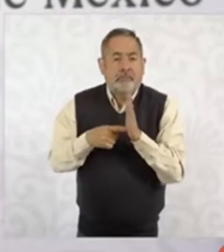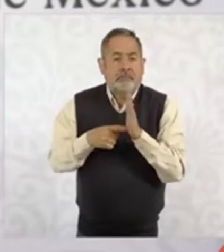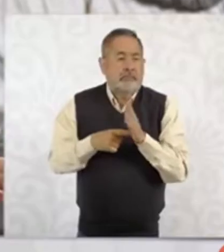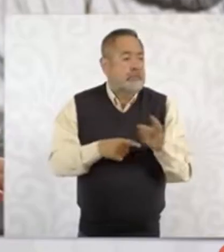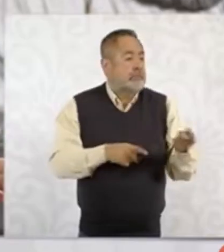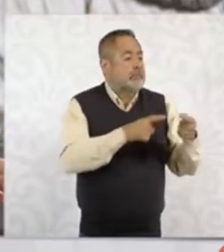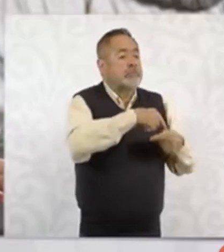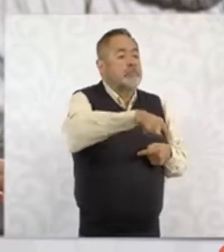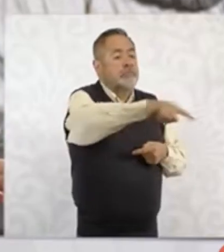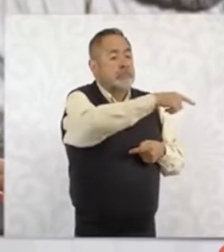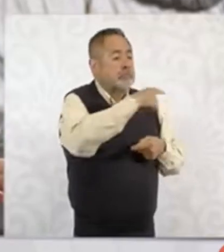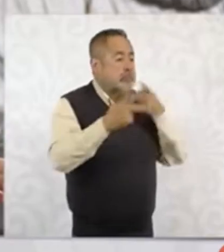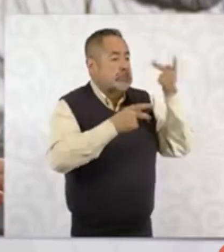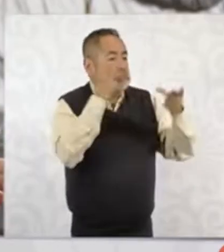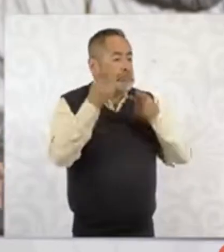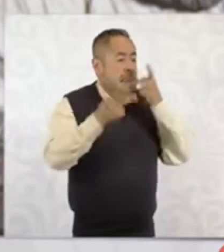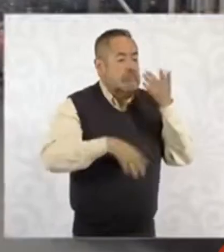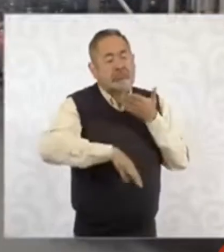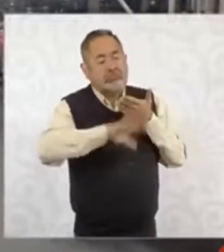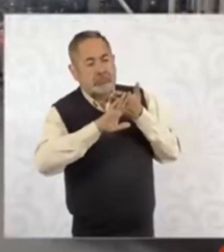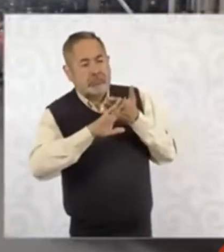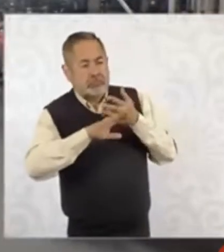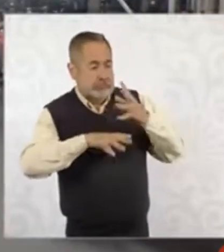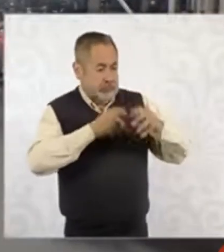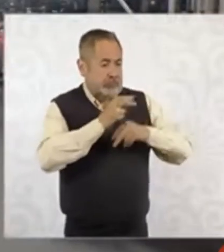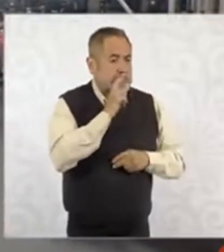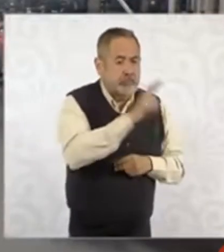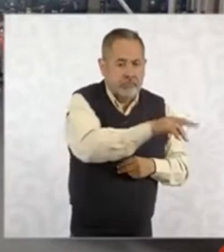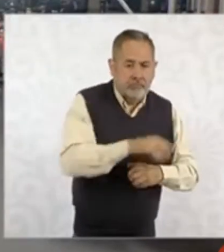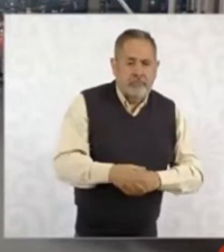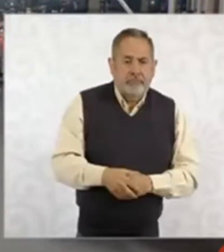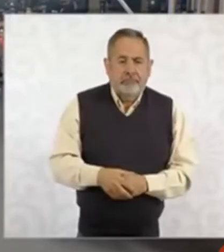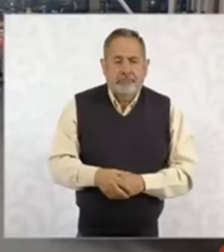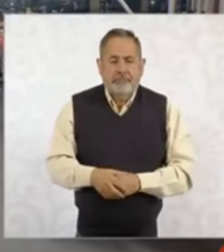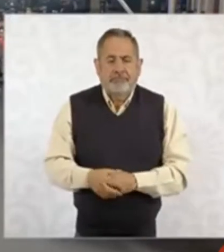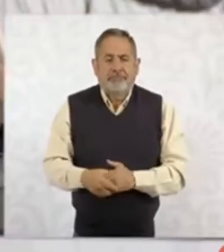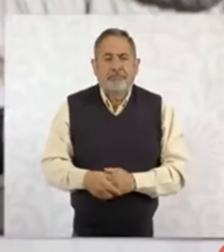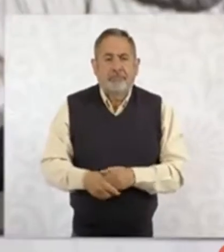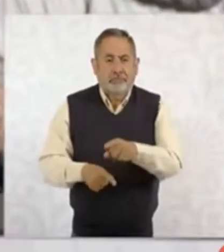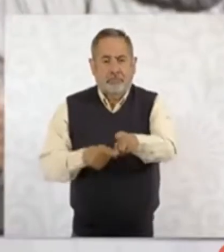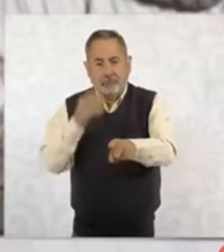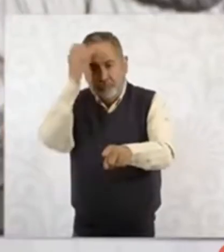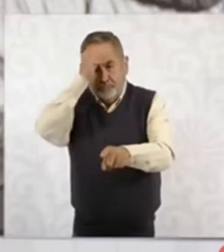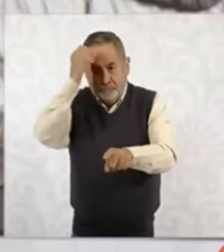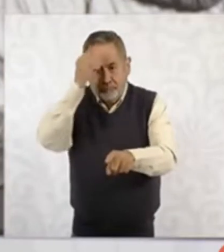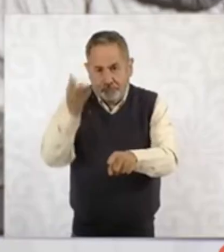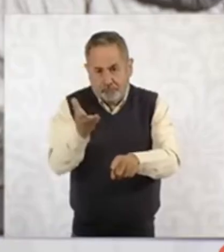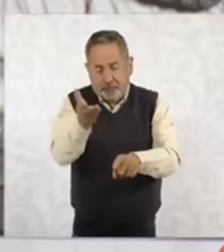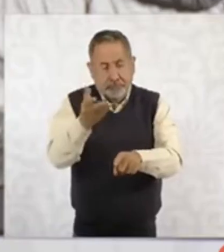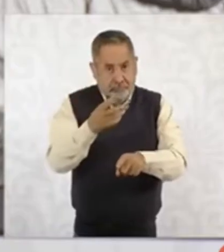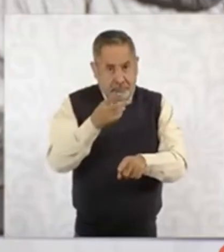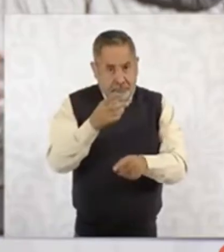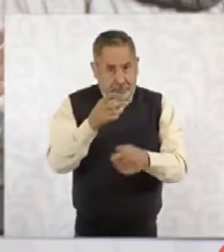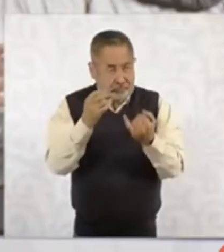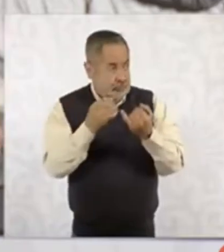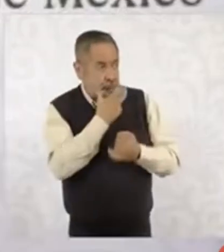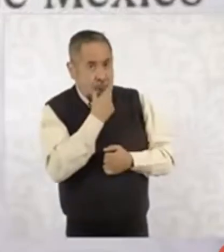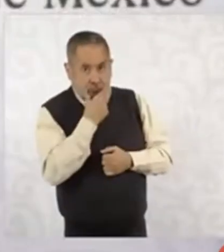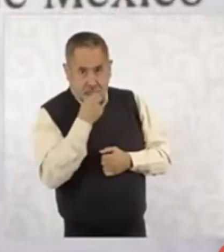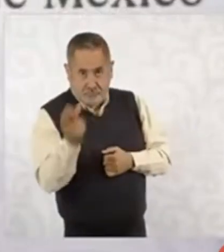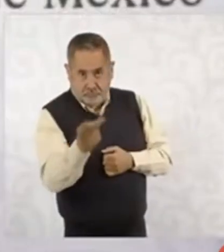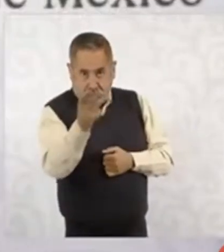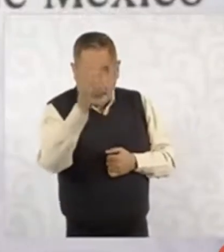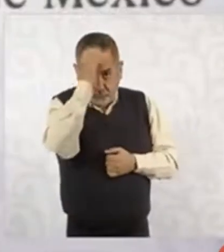réplica. ¿Se sostiene en su opinión hoy? Ya no lo voy a decir porque ya lo dije ayer. Ya cada quien